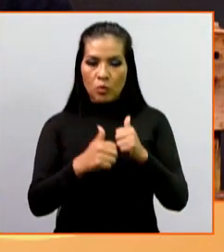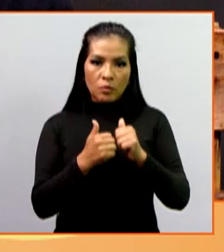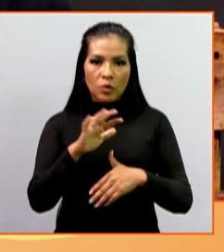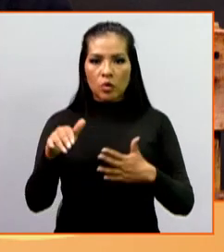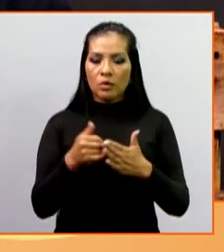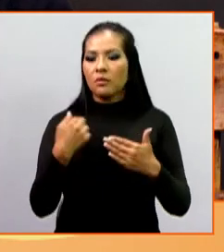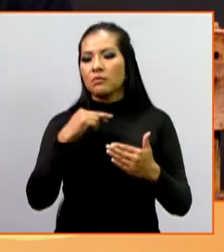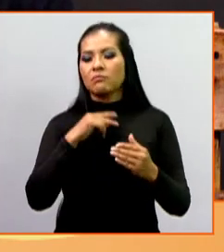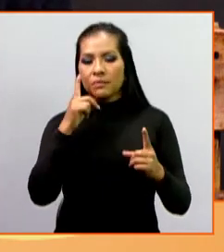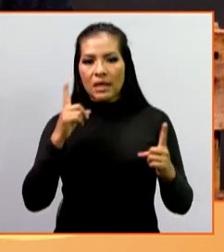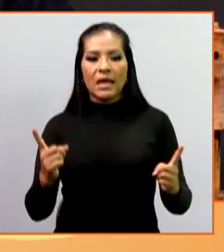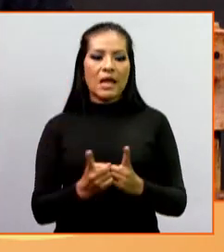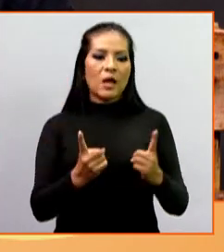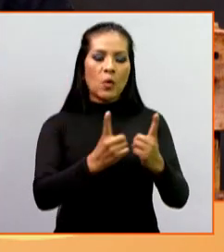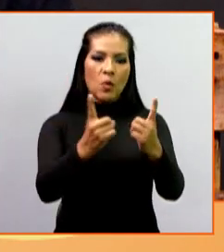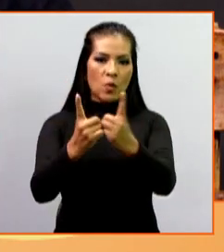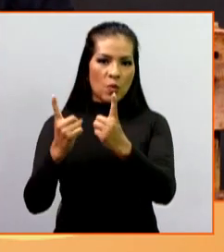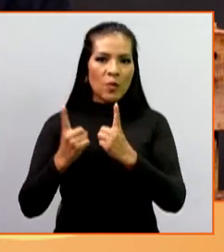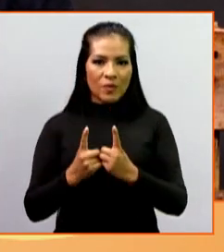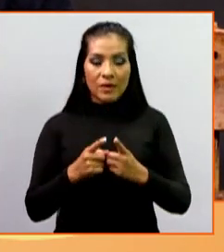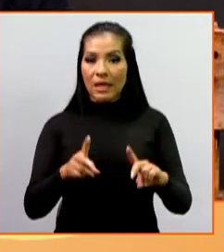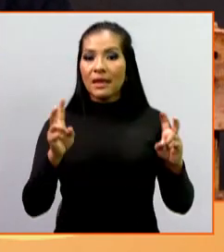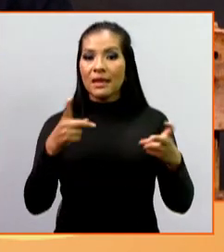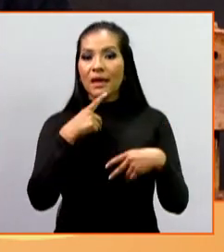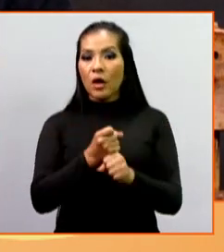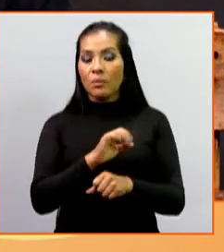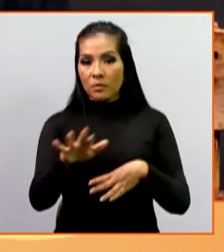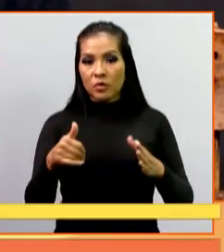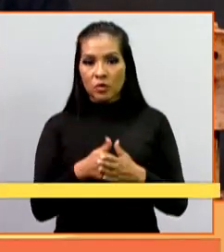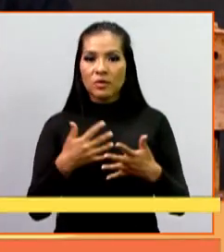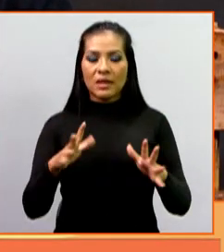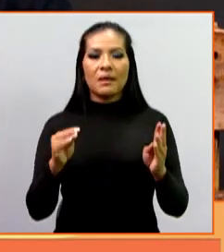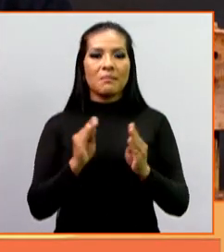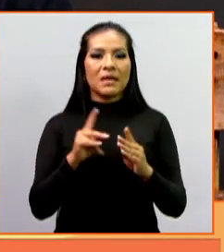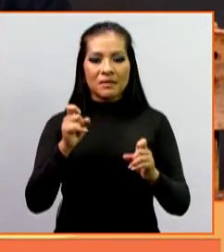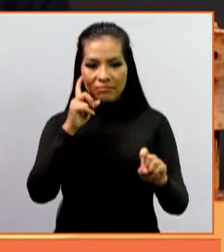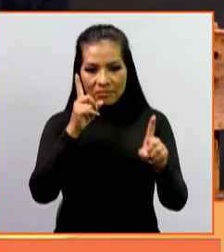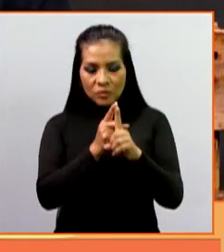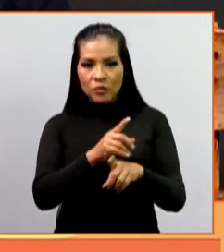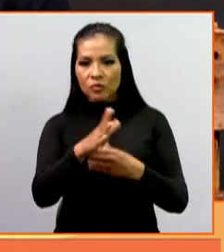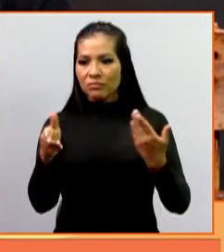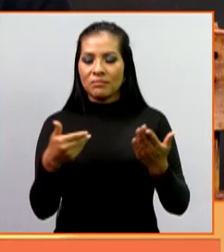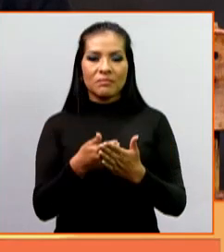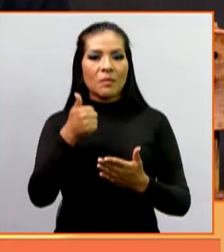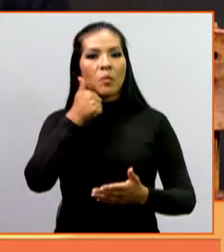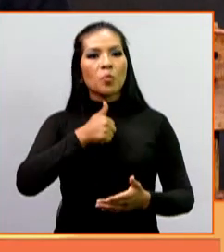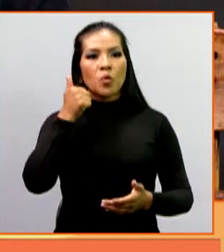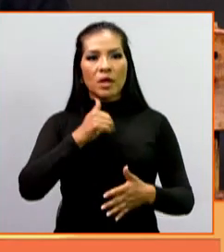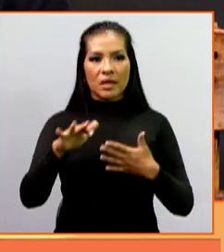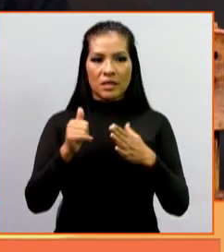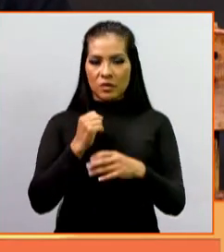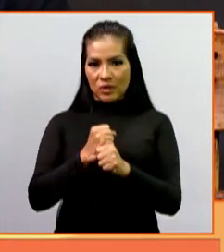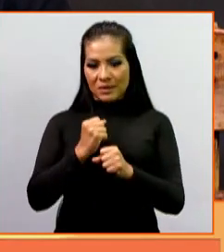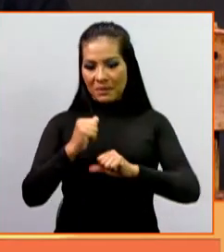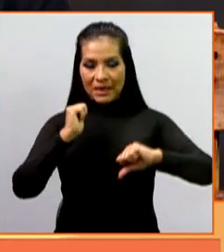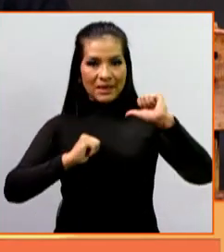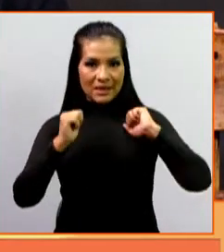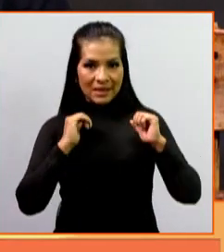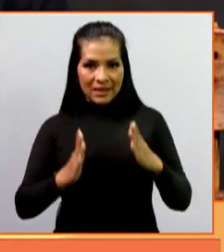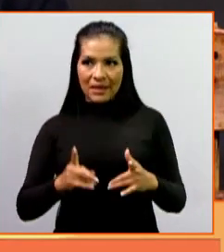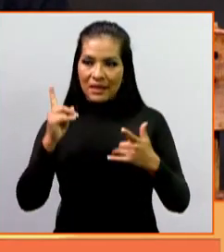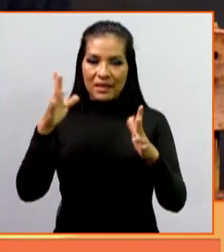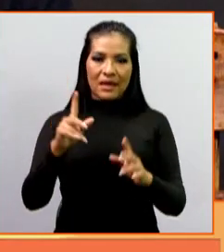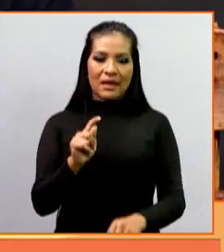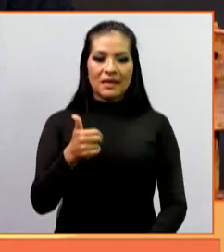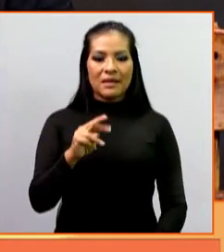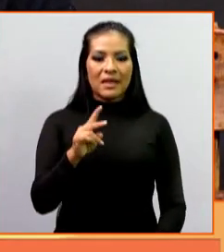encontrarnos. Entonces, bueno, como la obra tiene esta temática, se generó después de un encuentro de mujeres, que hubo mujeres teatreras en Tandil, en